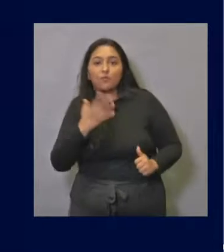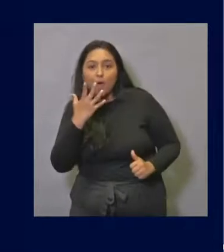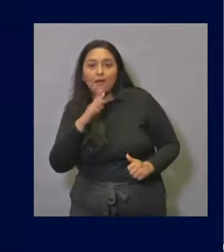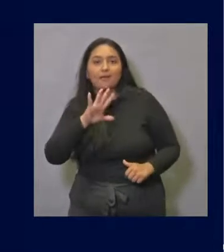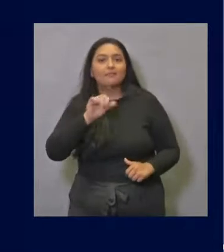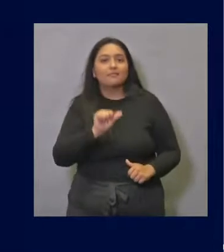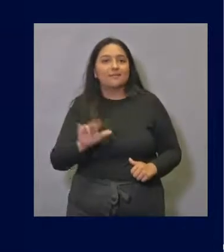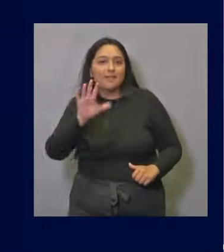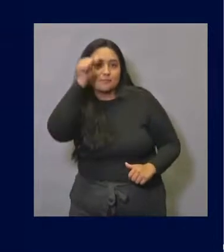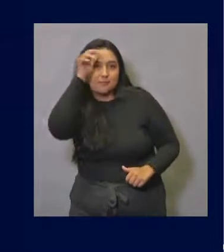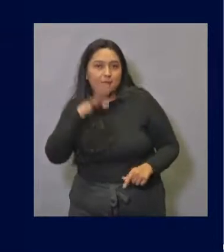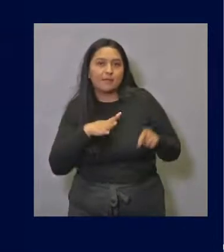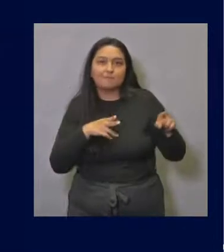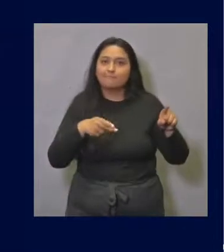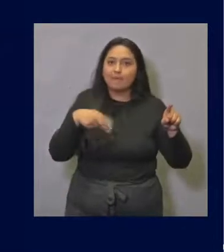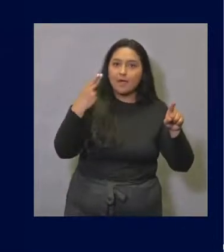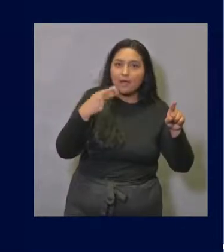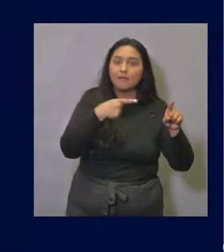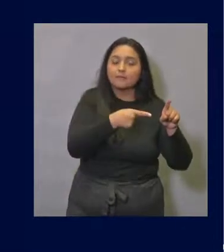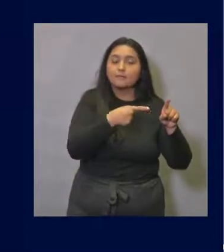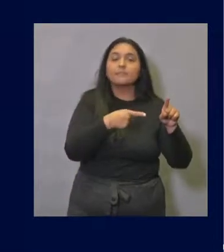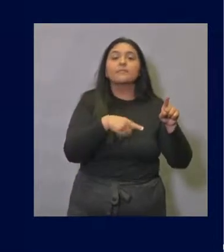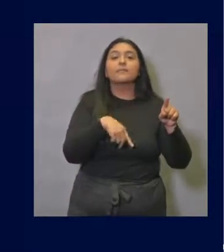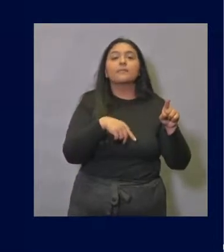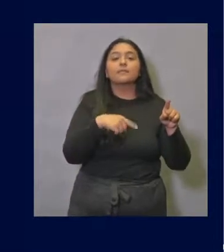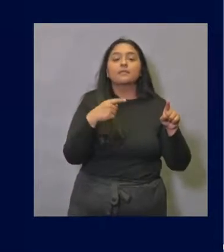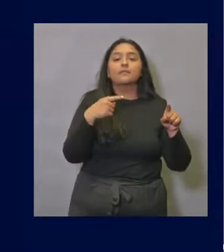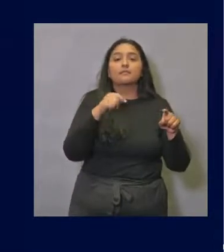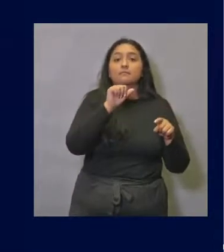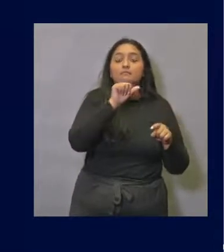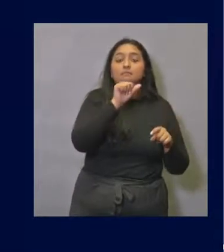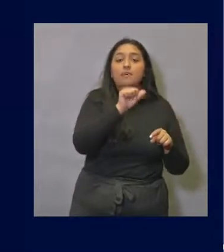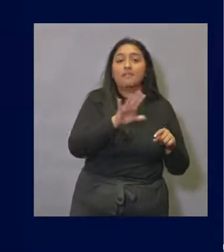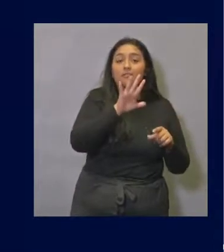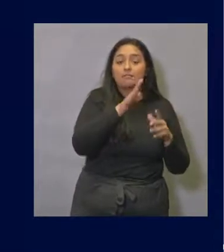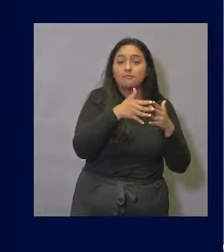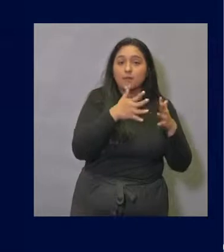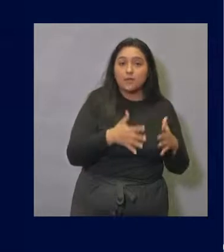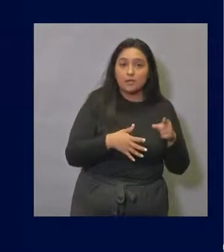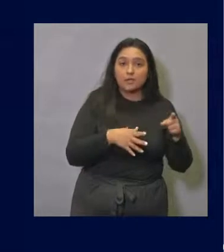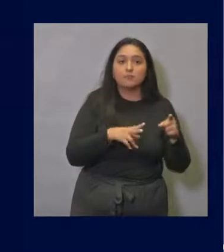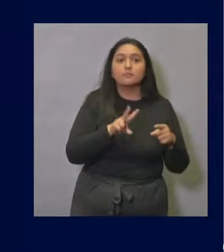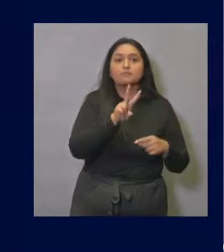Los hombres afroamericanos tienen la tasa de mortalidad más alta con